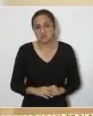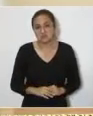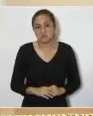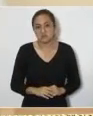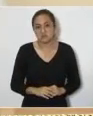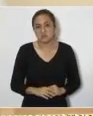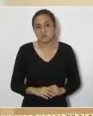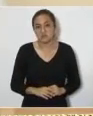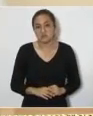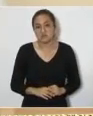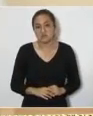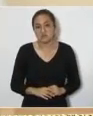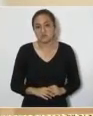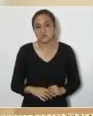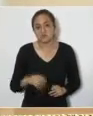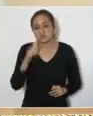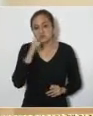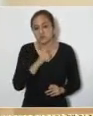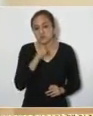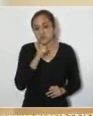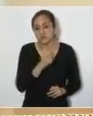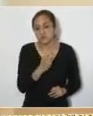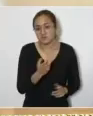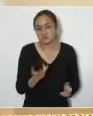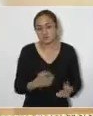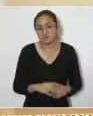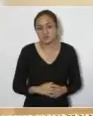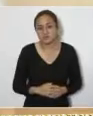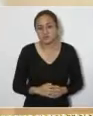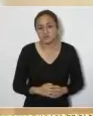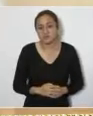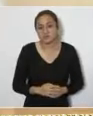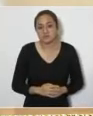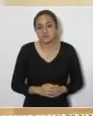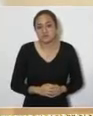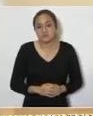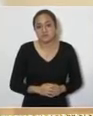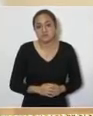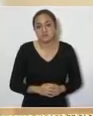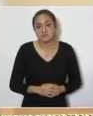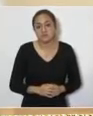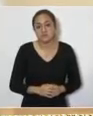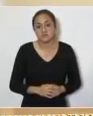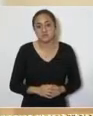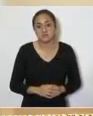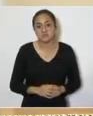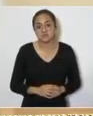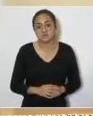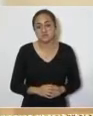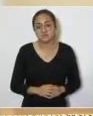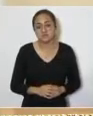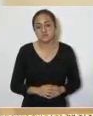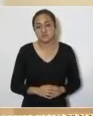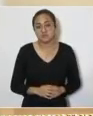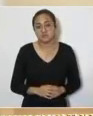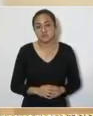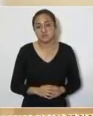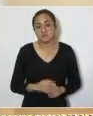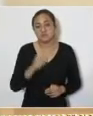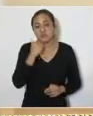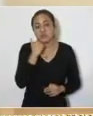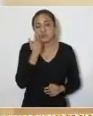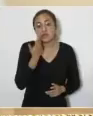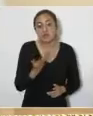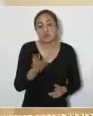insultante siempre verdad siempre así gobierno dicen que quieren